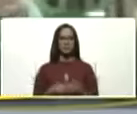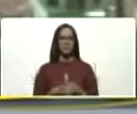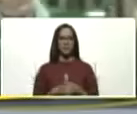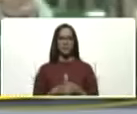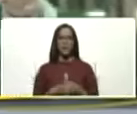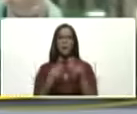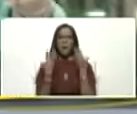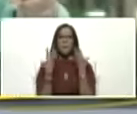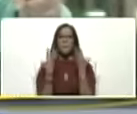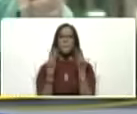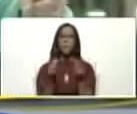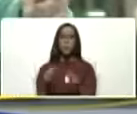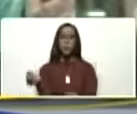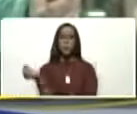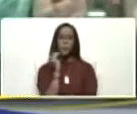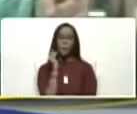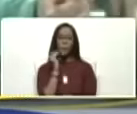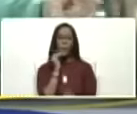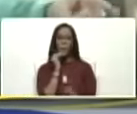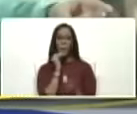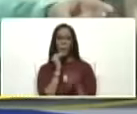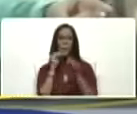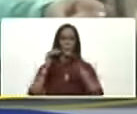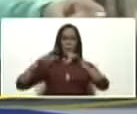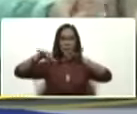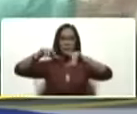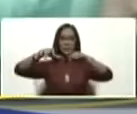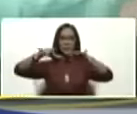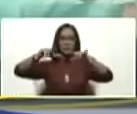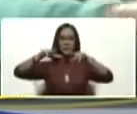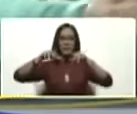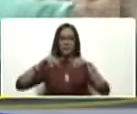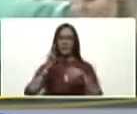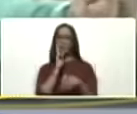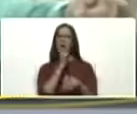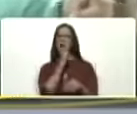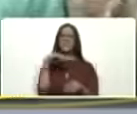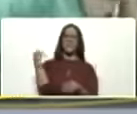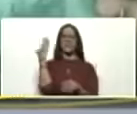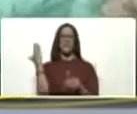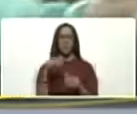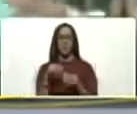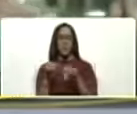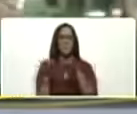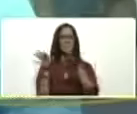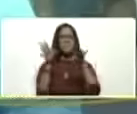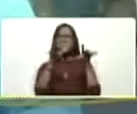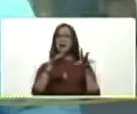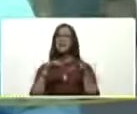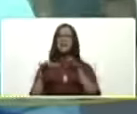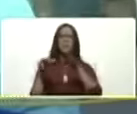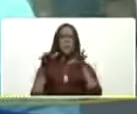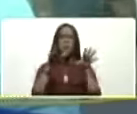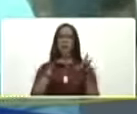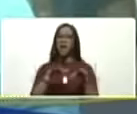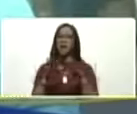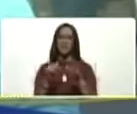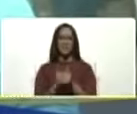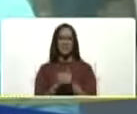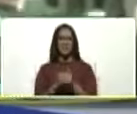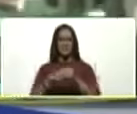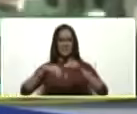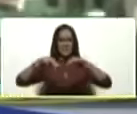Puro pataruco, monigotes de los apellidos, manipulables,